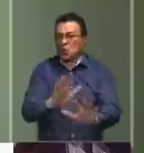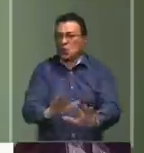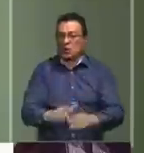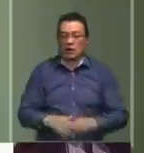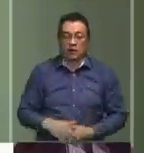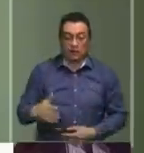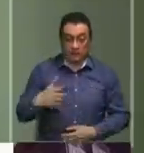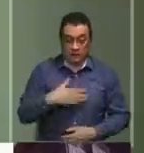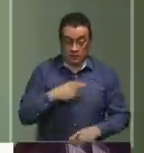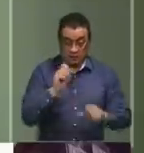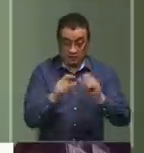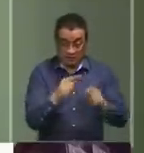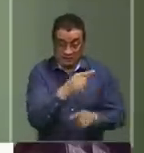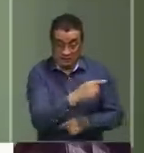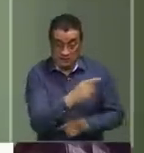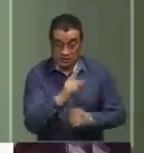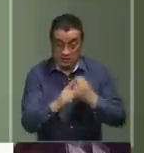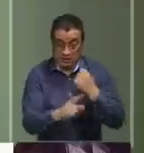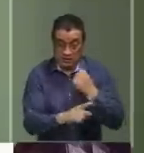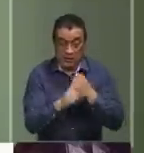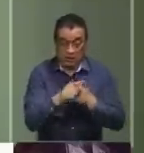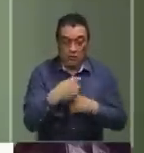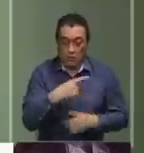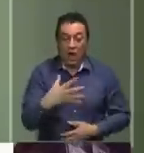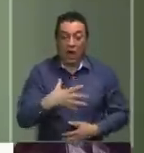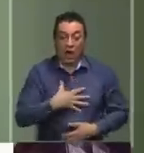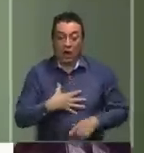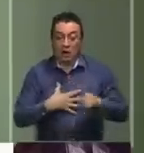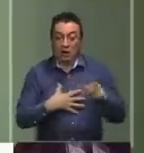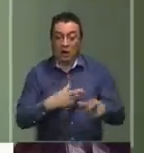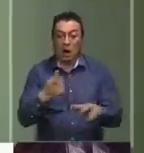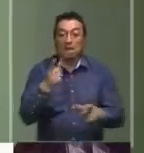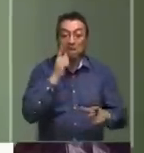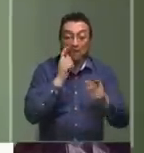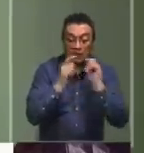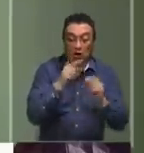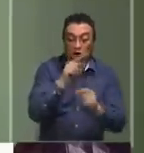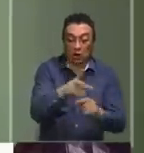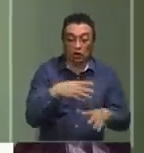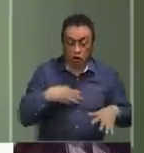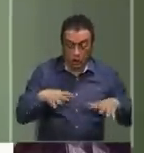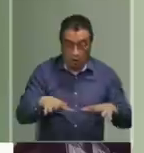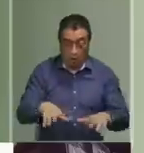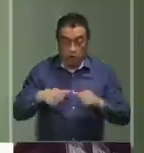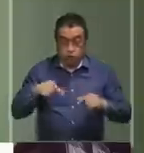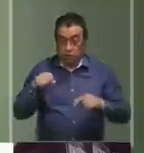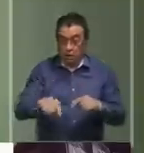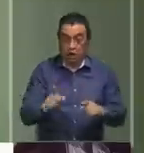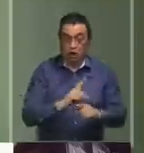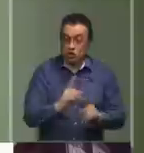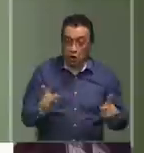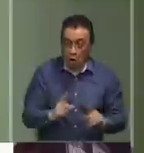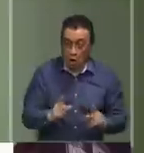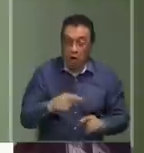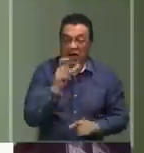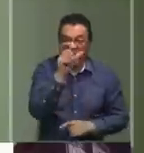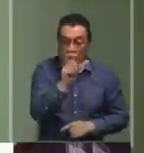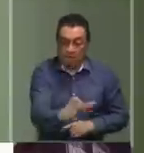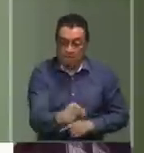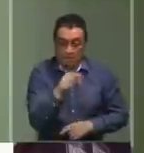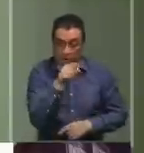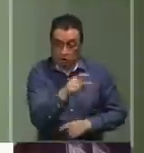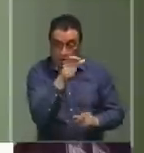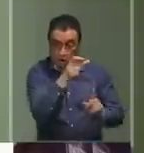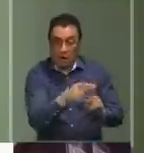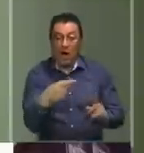Mi defendido no es una persona del cual se pueda temer que hay un riesgo de abstraerse de los actos del procedimiento. No es una persona, su señoría,